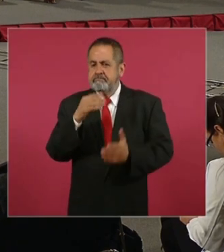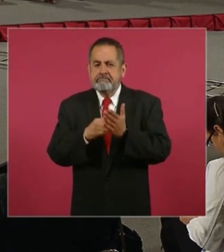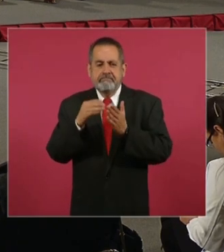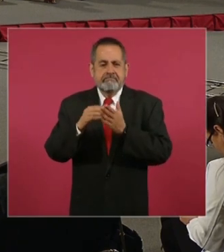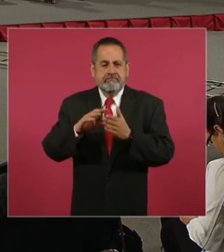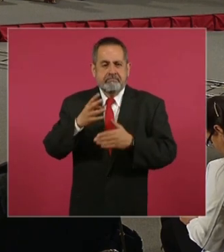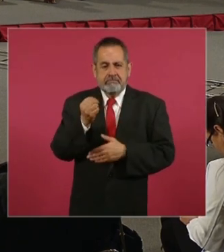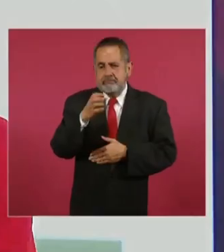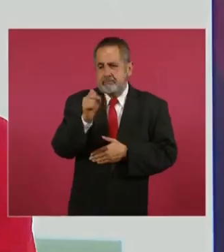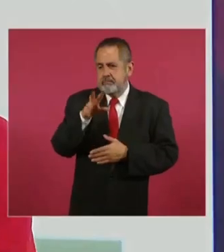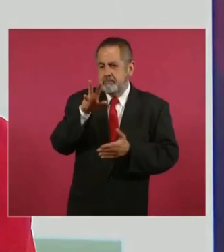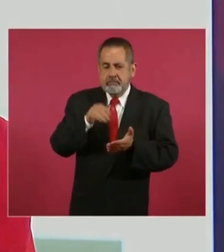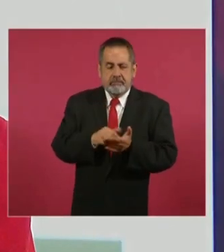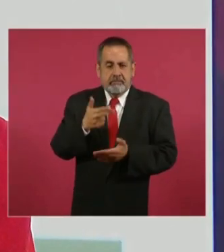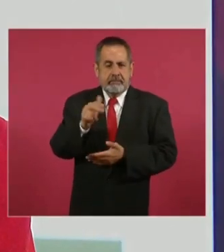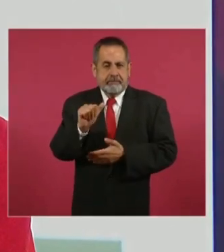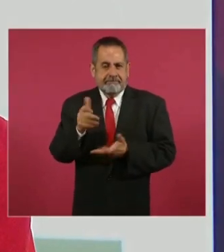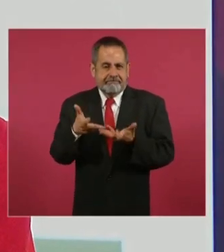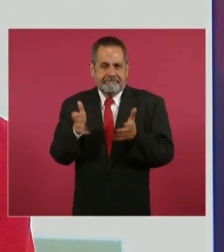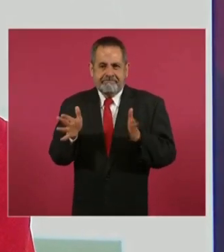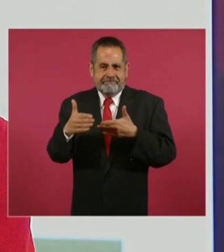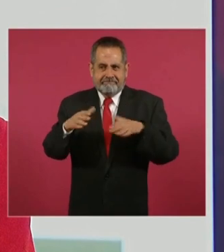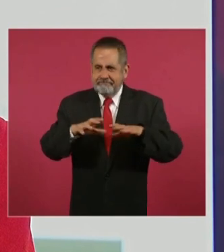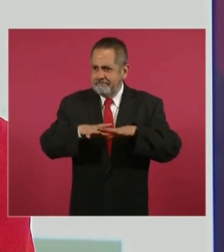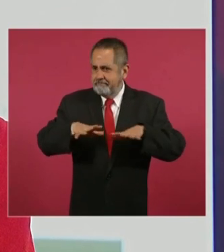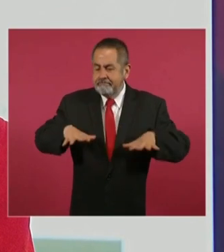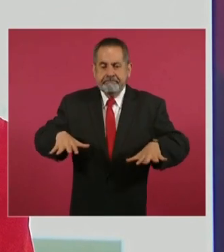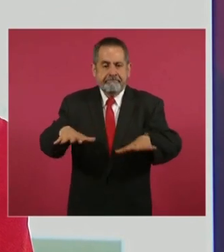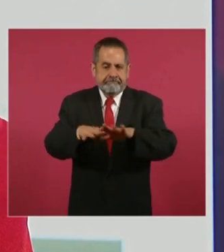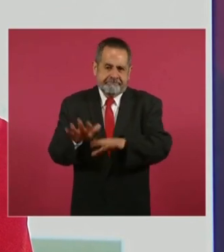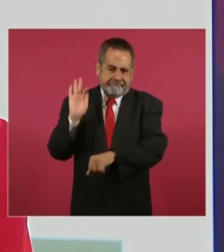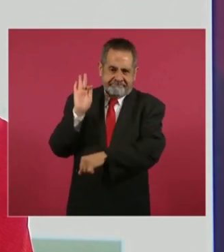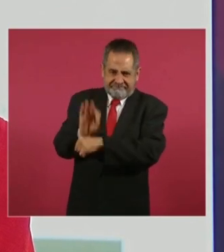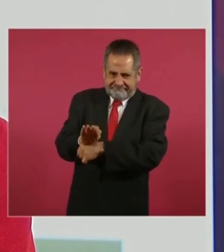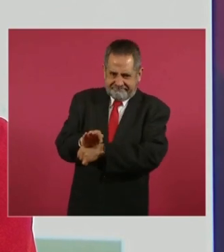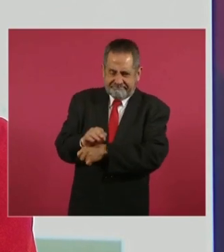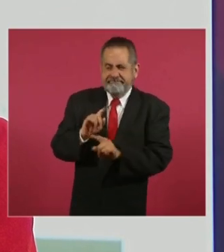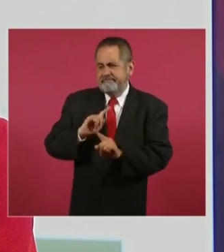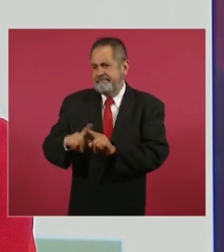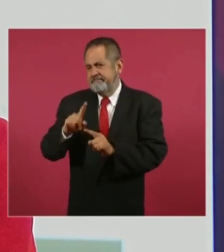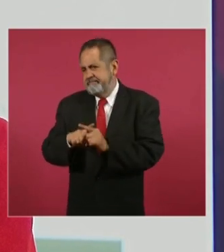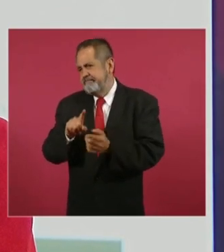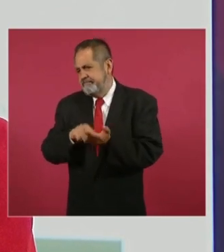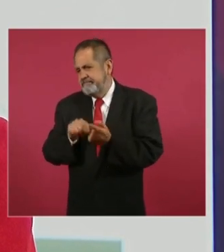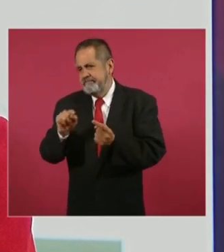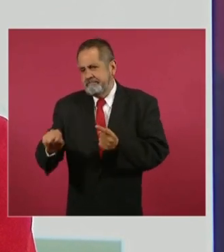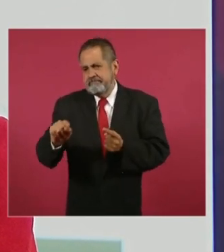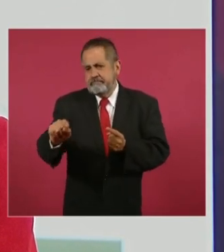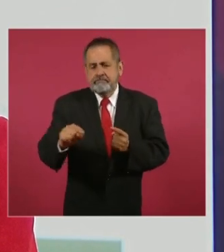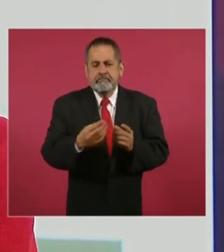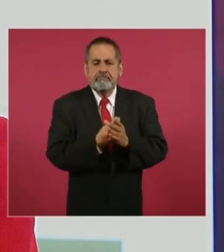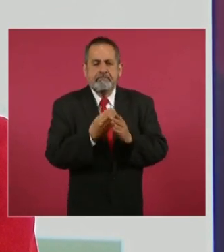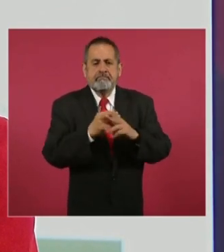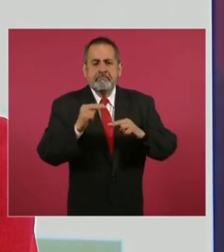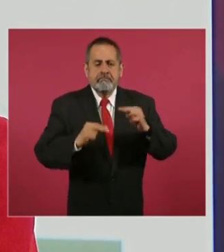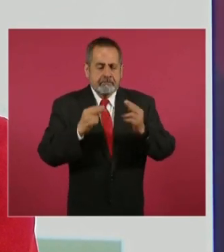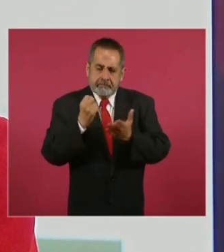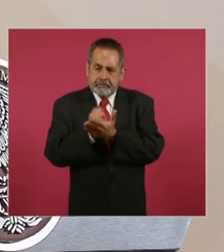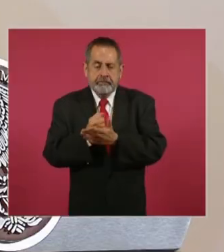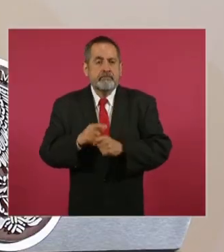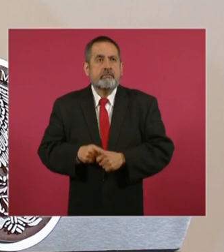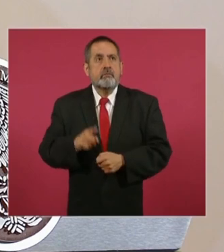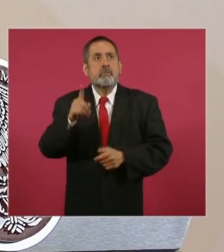93.944.064 hectáreas. Estos en un régimen de área natural protegida en sus diferentes categorías y más de